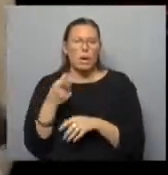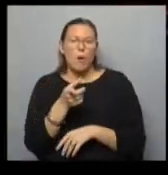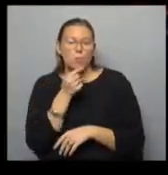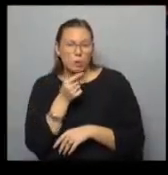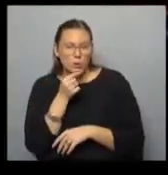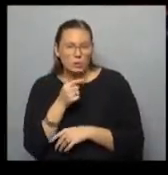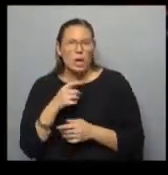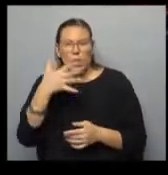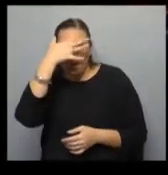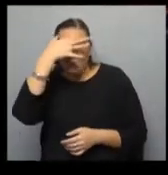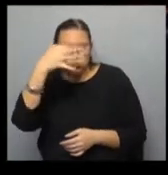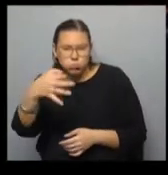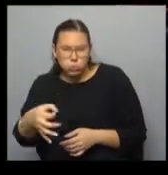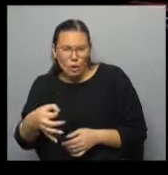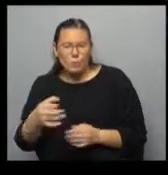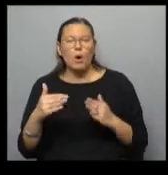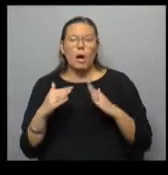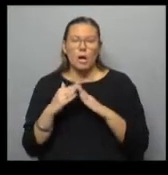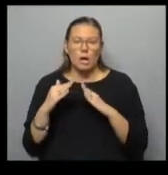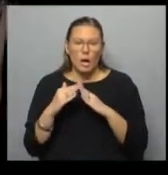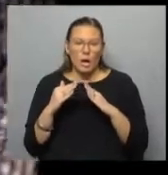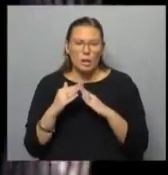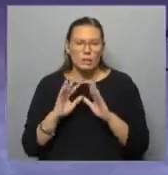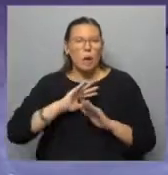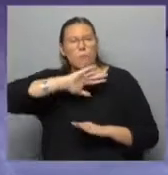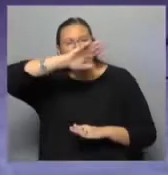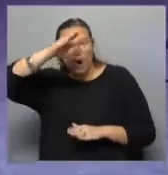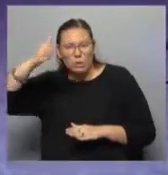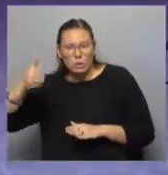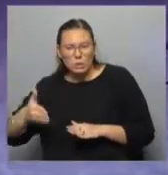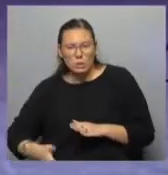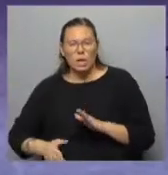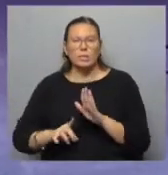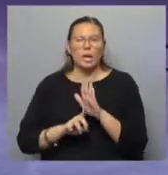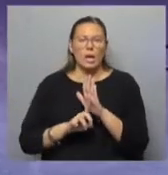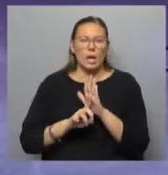de pueblos, una casa en el medio de una montaña, en el norte de California,